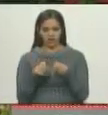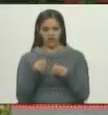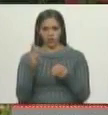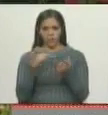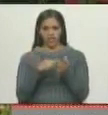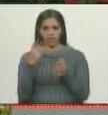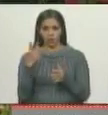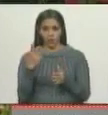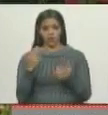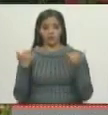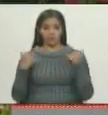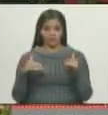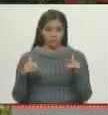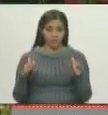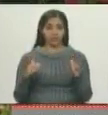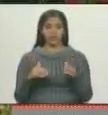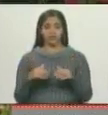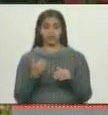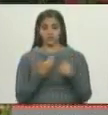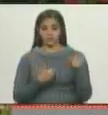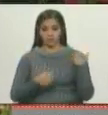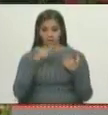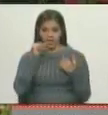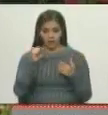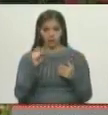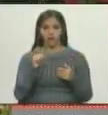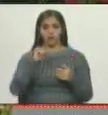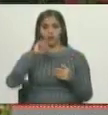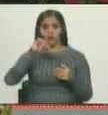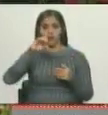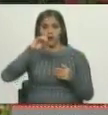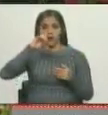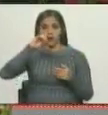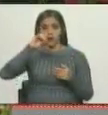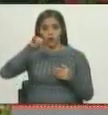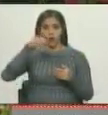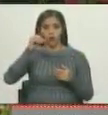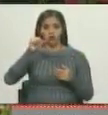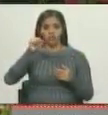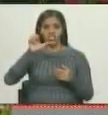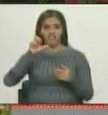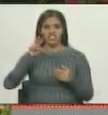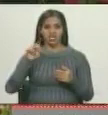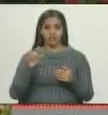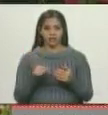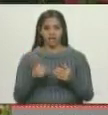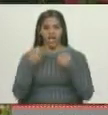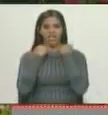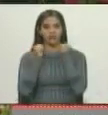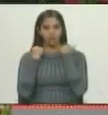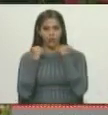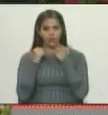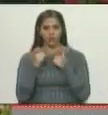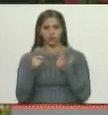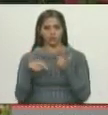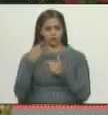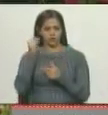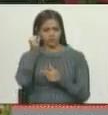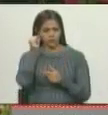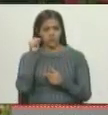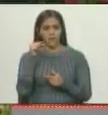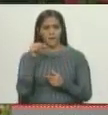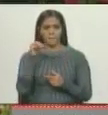José Vicente, el propio Nicolás Maduro, Aristóbulo Isturiz, María Cristina Iglesias, creo que estaba también allí, en la